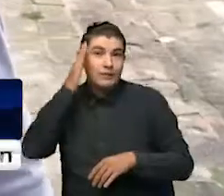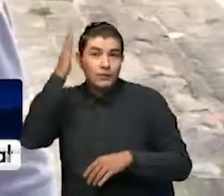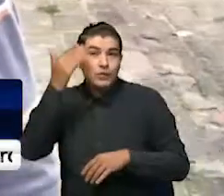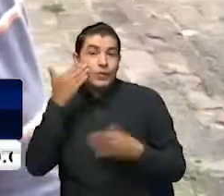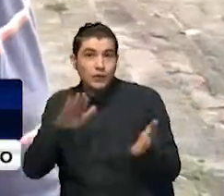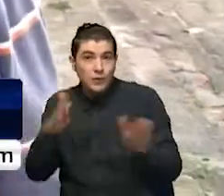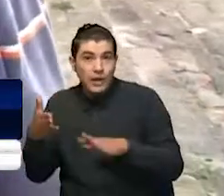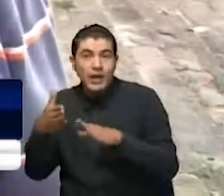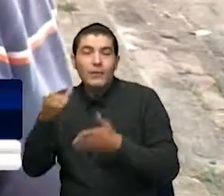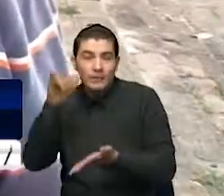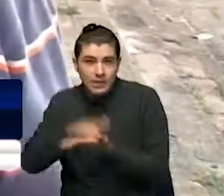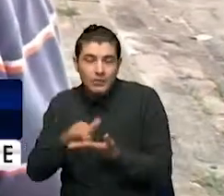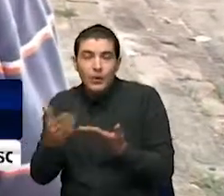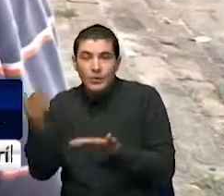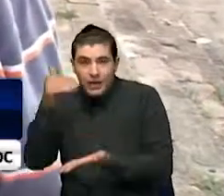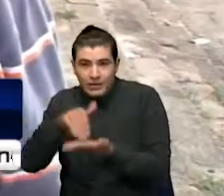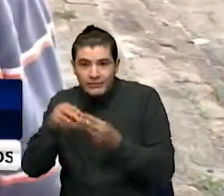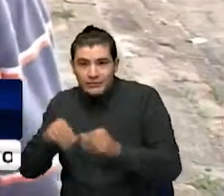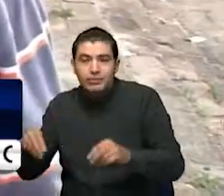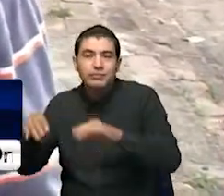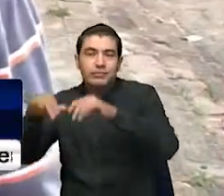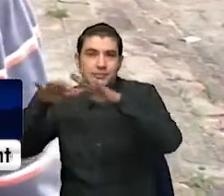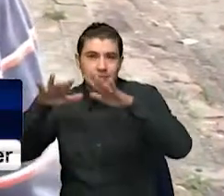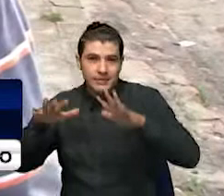nosotros venimos